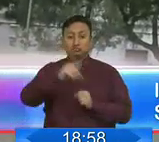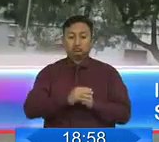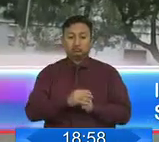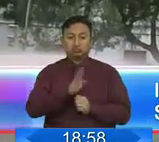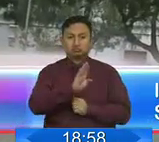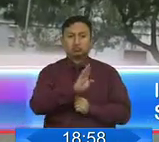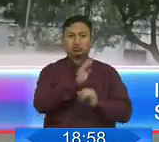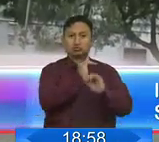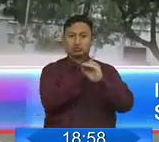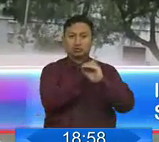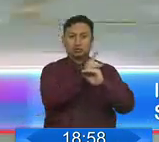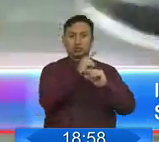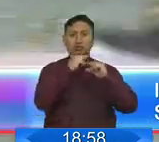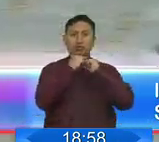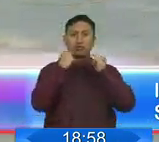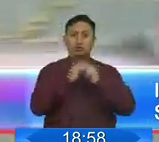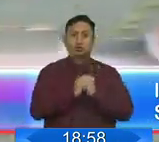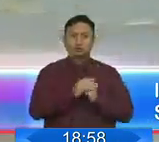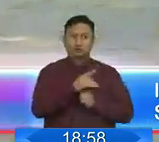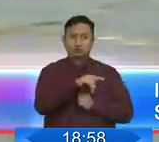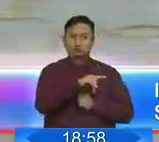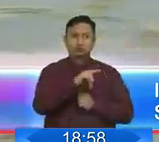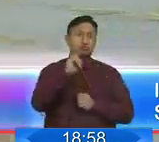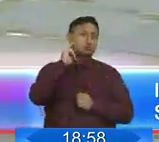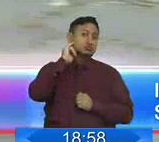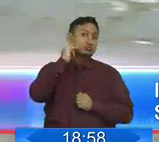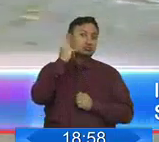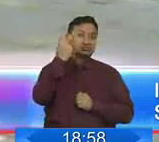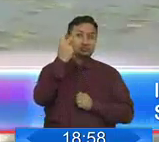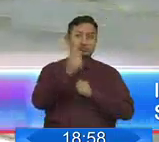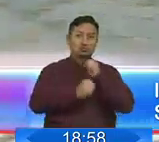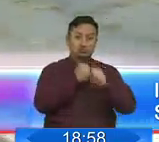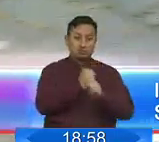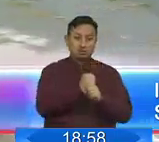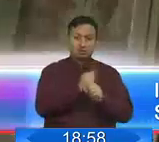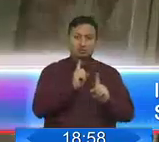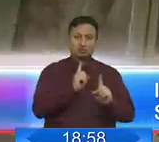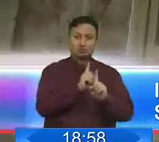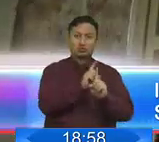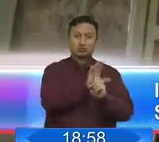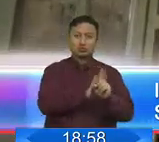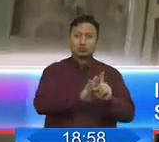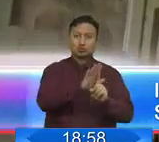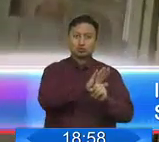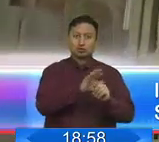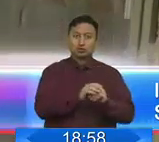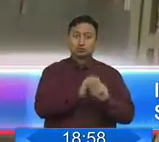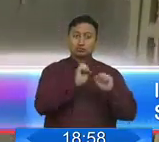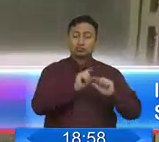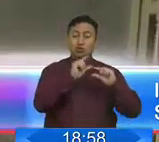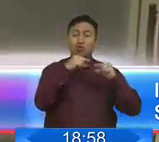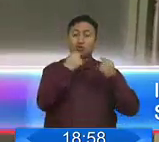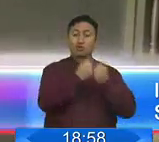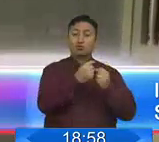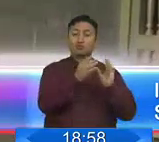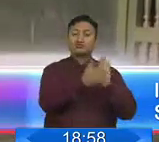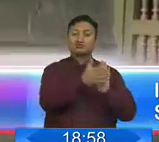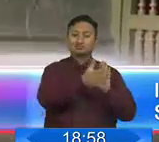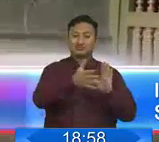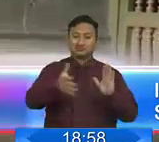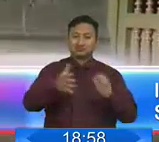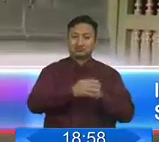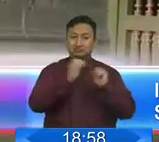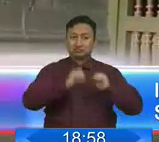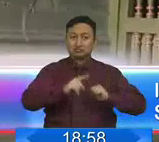iglesia supuestamente haya intentado abusar de una niña de 12 años. La menor era parte del grupo de catequesis que se prepara